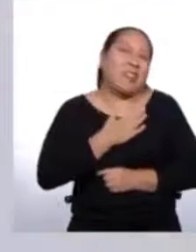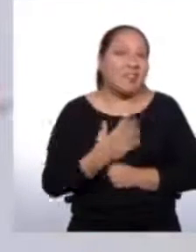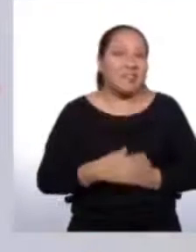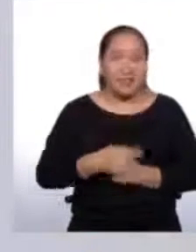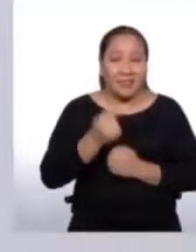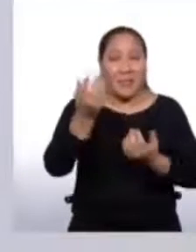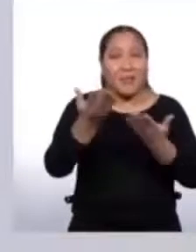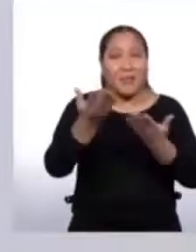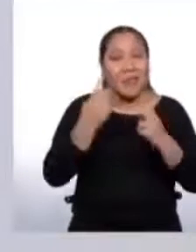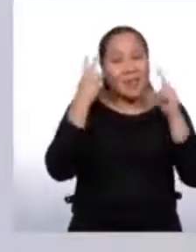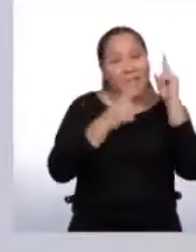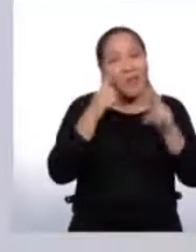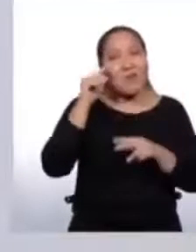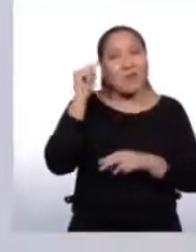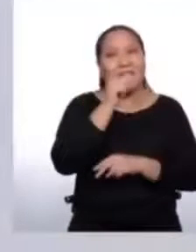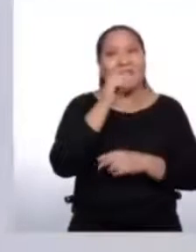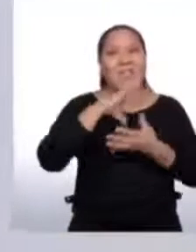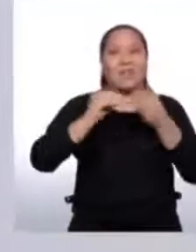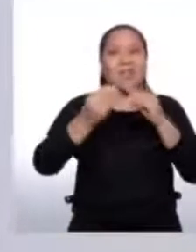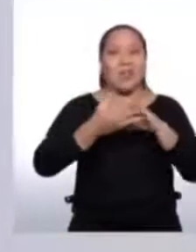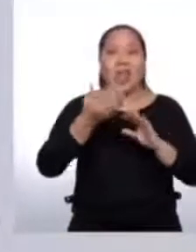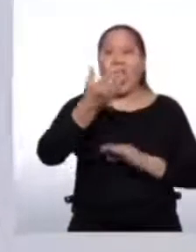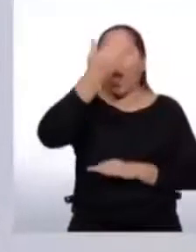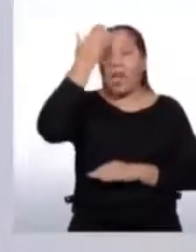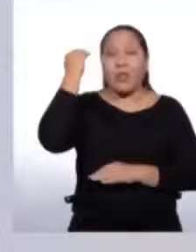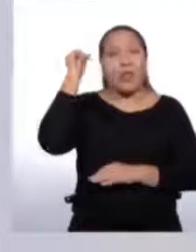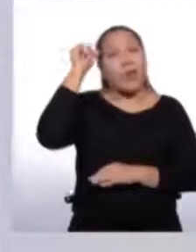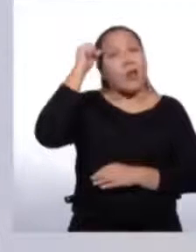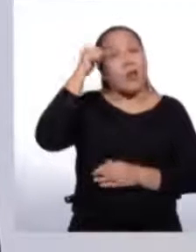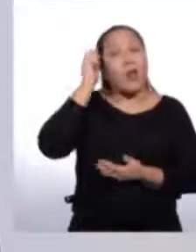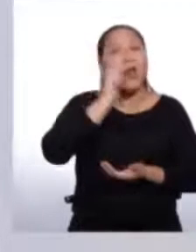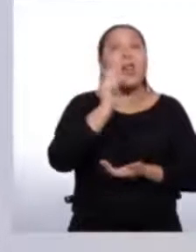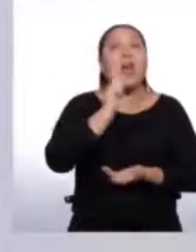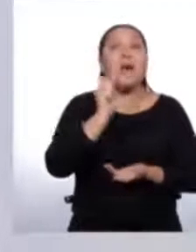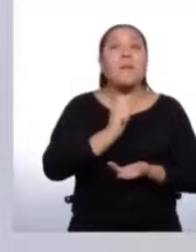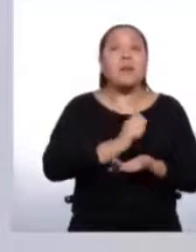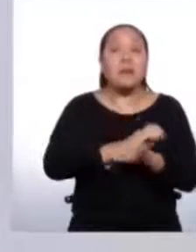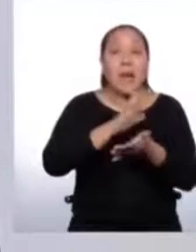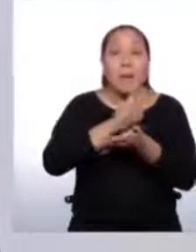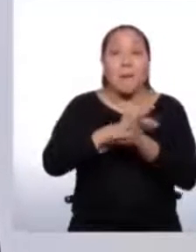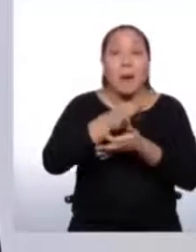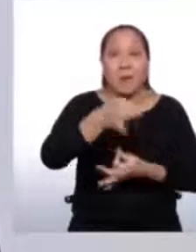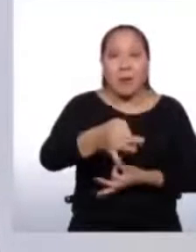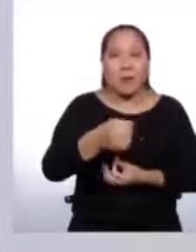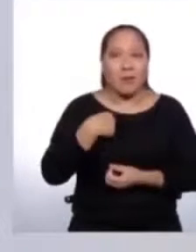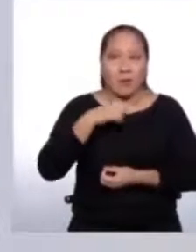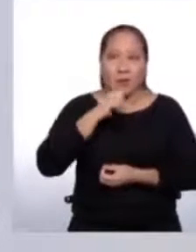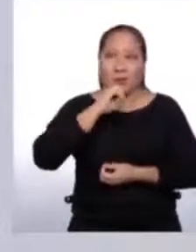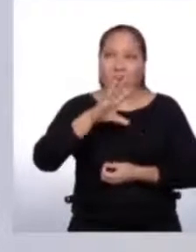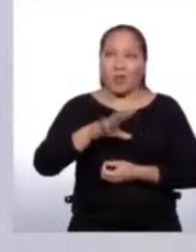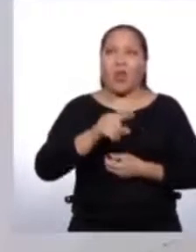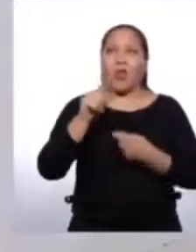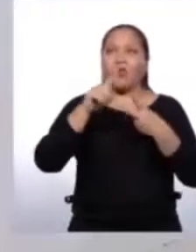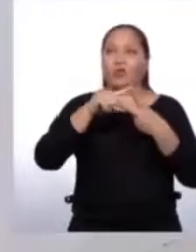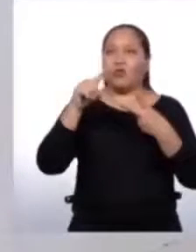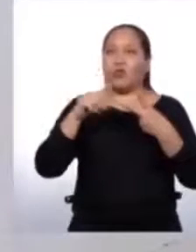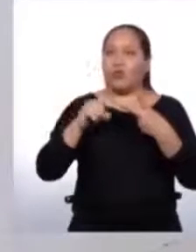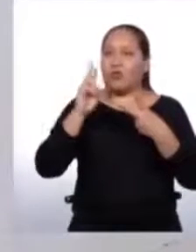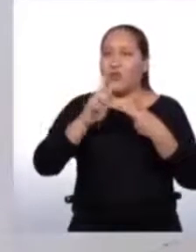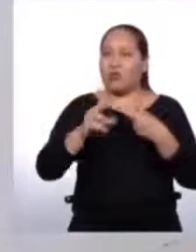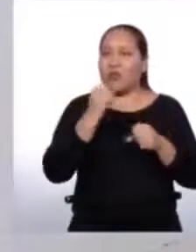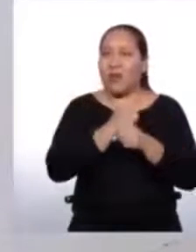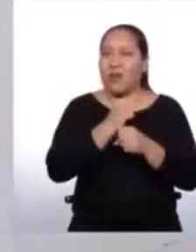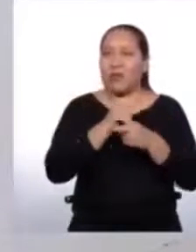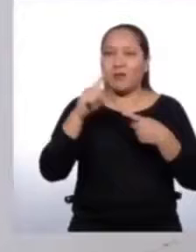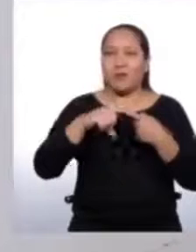a que veamos juntos esta historia, pero antes recuerda tener lápiz y papel cerca porque les voy a dejar dos misiones. La